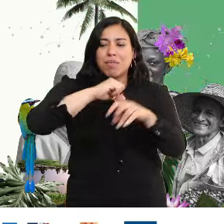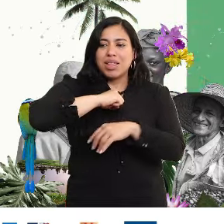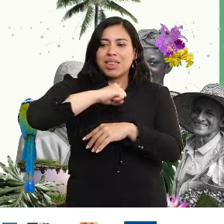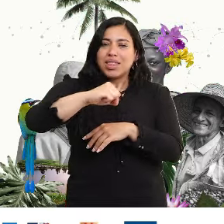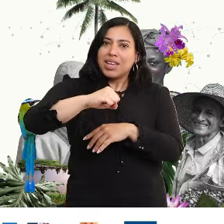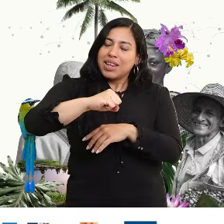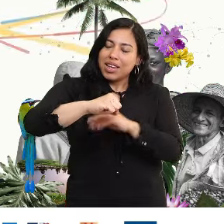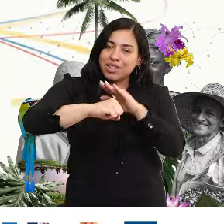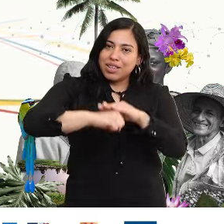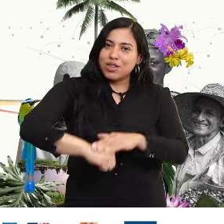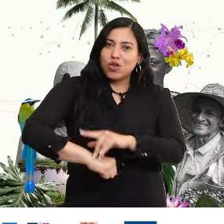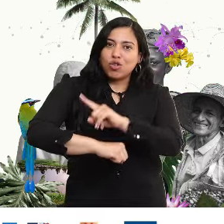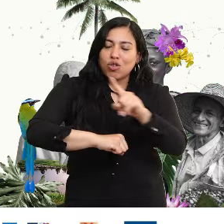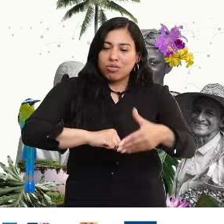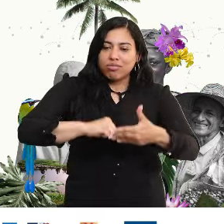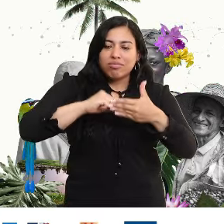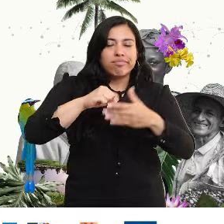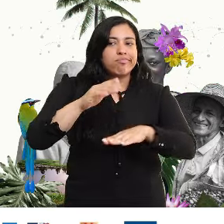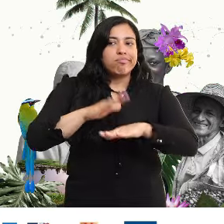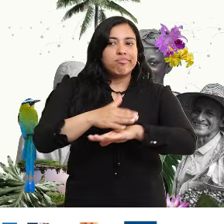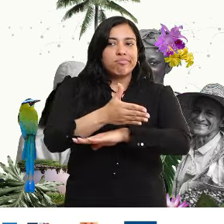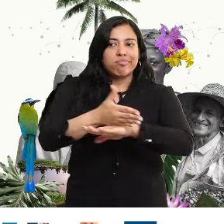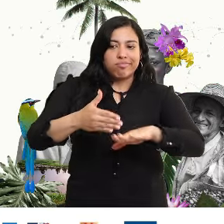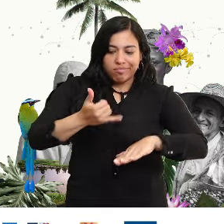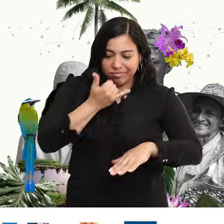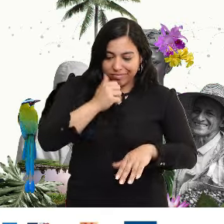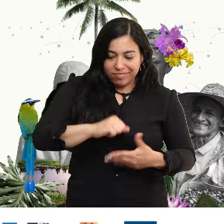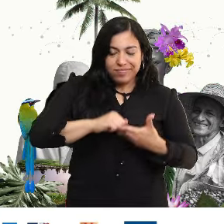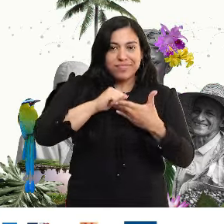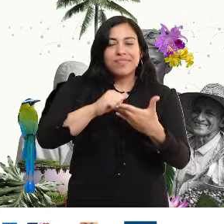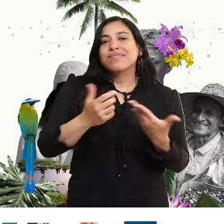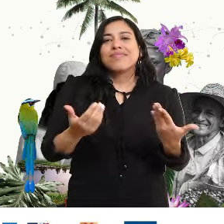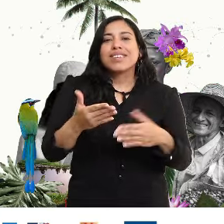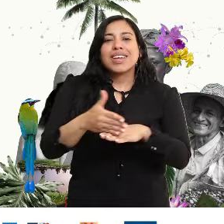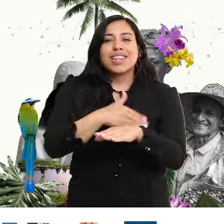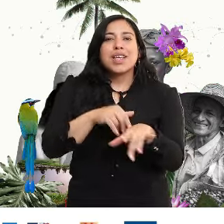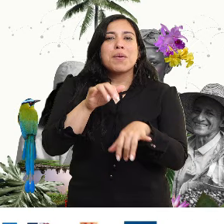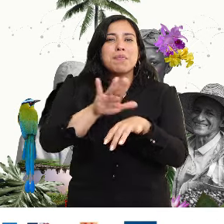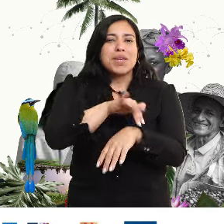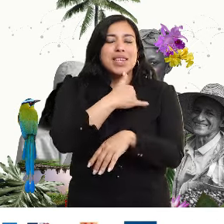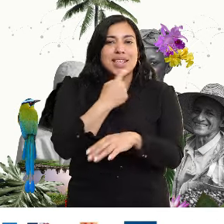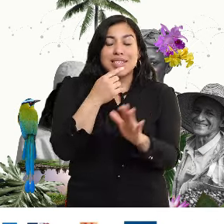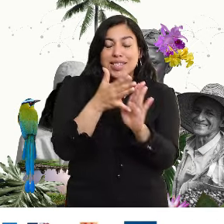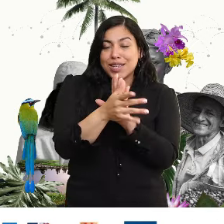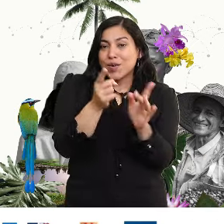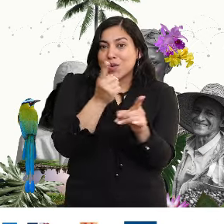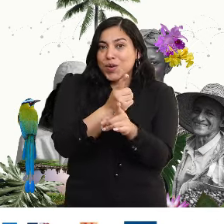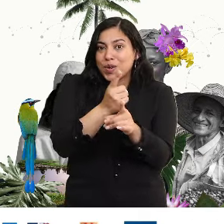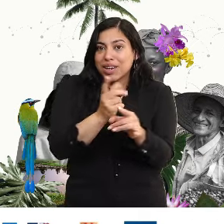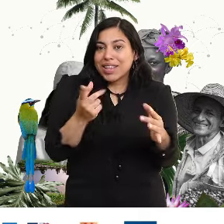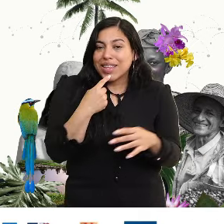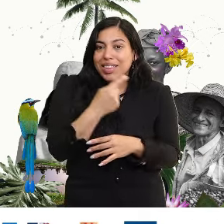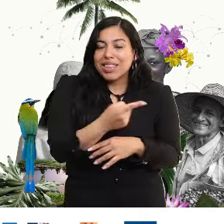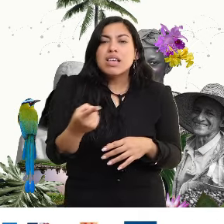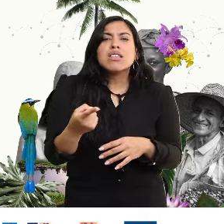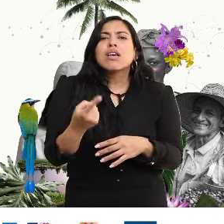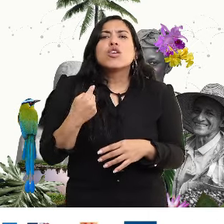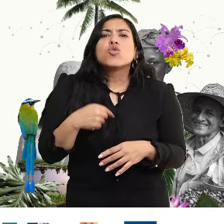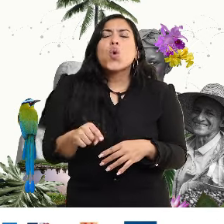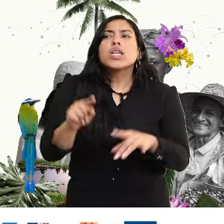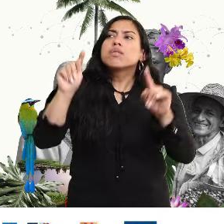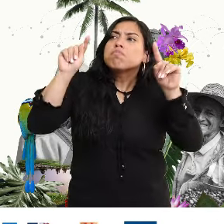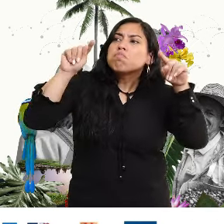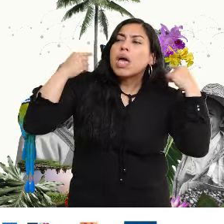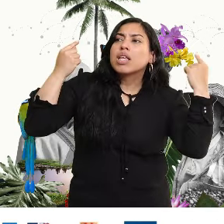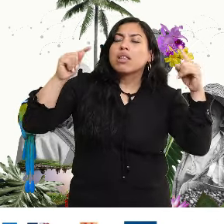hacerlo de manera más eficiente. Y usted misma lo decía, ministra, se trata no solamente de que tengamos esas metas, sino